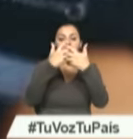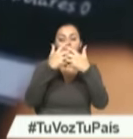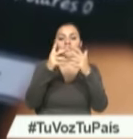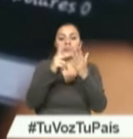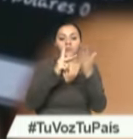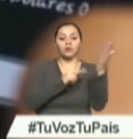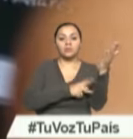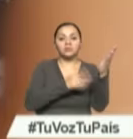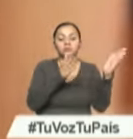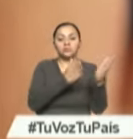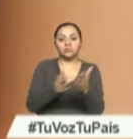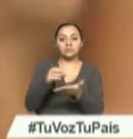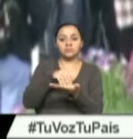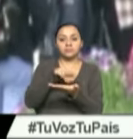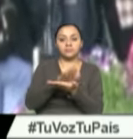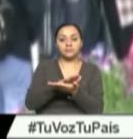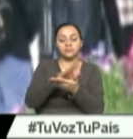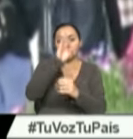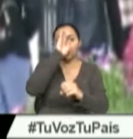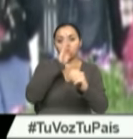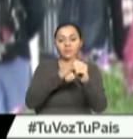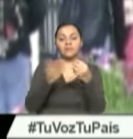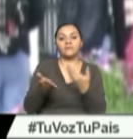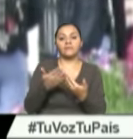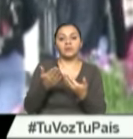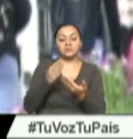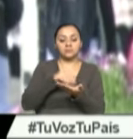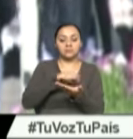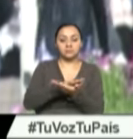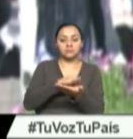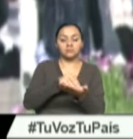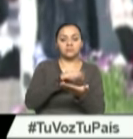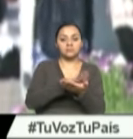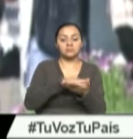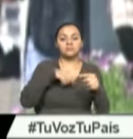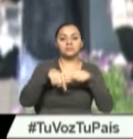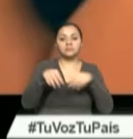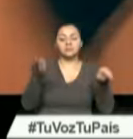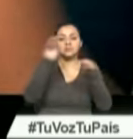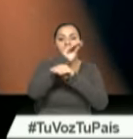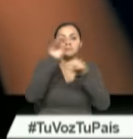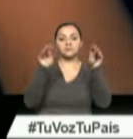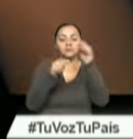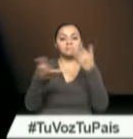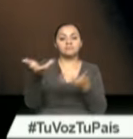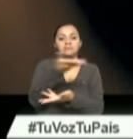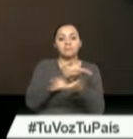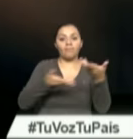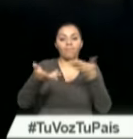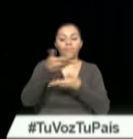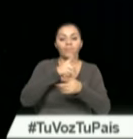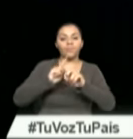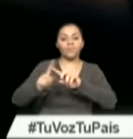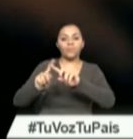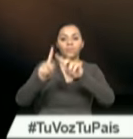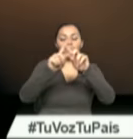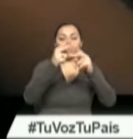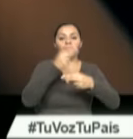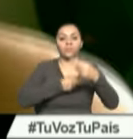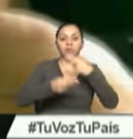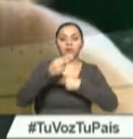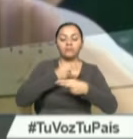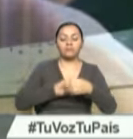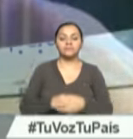de aplicaciones. El objetivo es facilitar las aplicaciones de transacciones y dinamizar y diversificar los mercados.